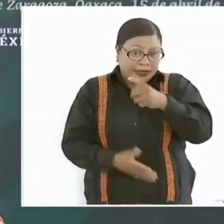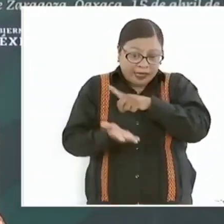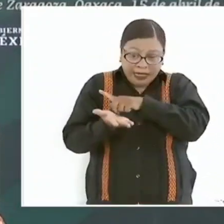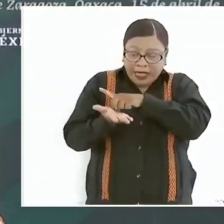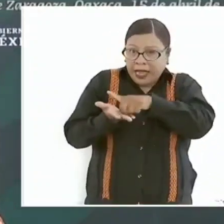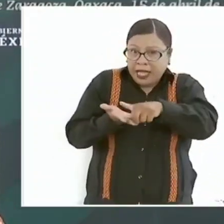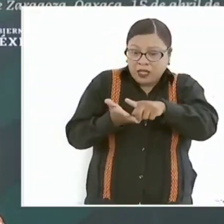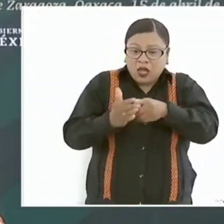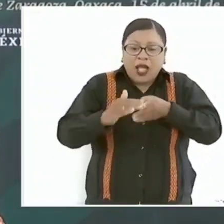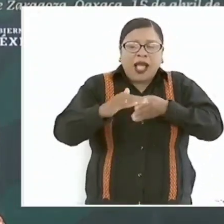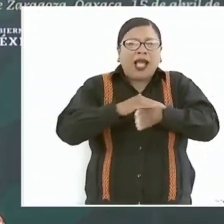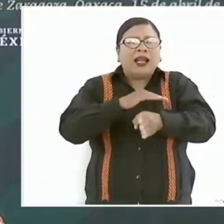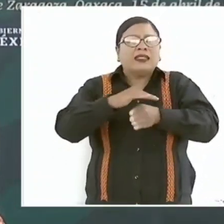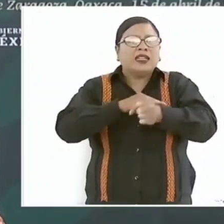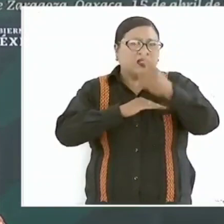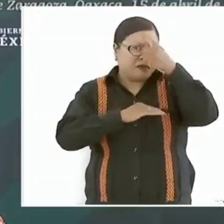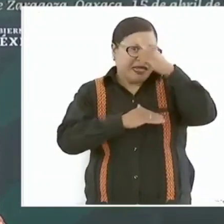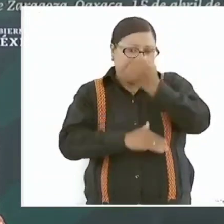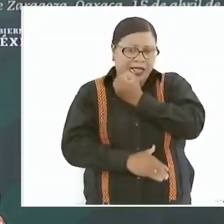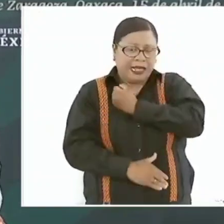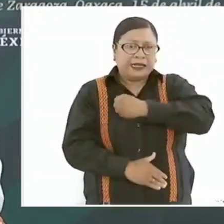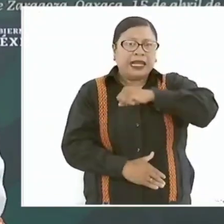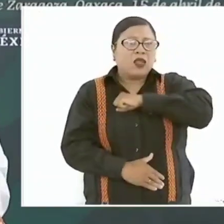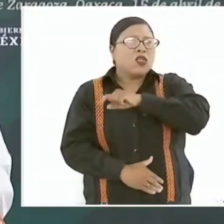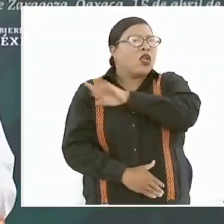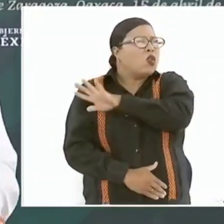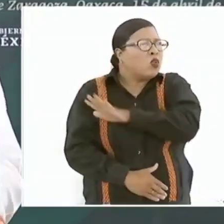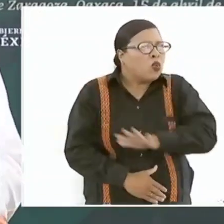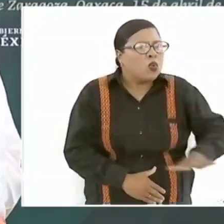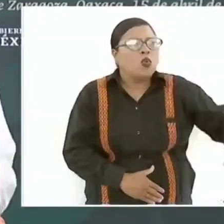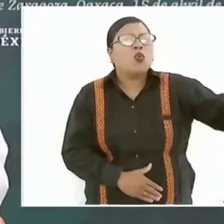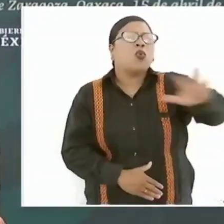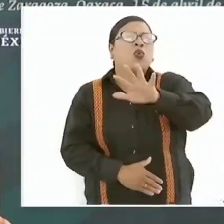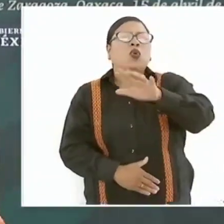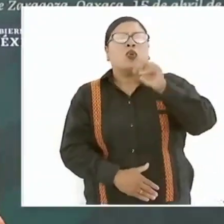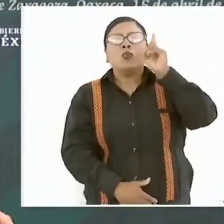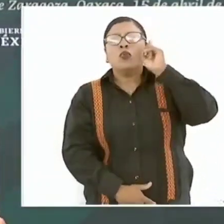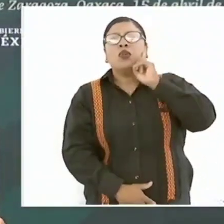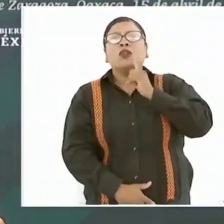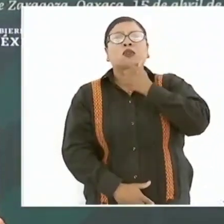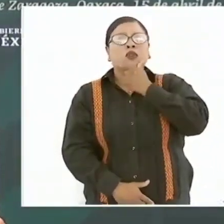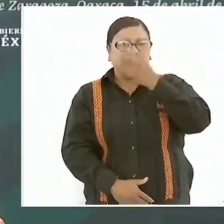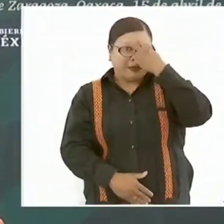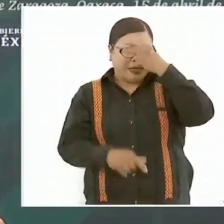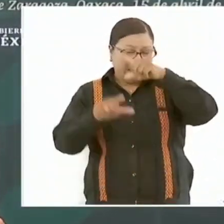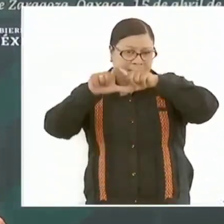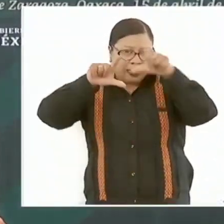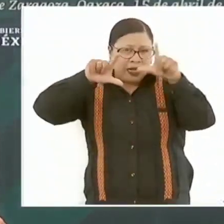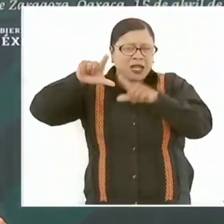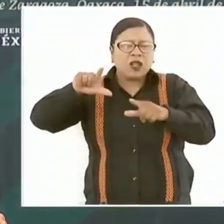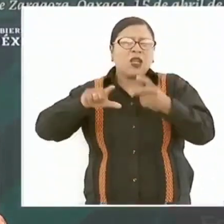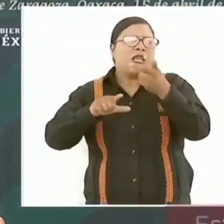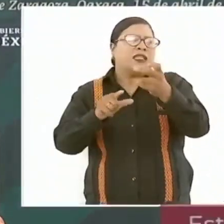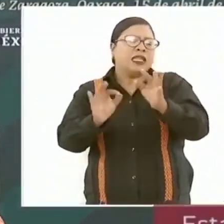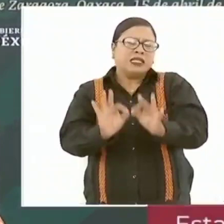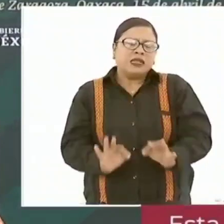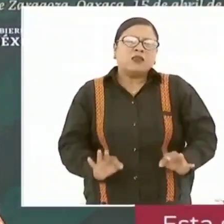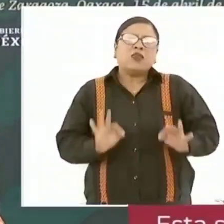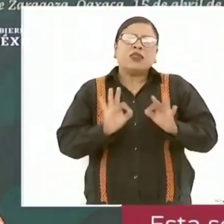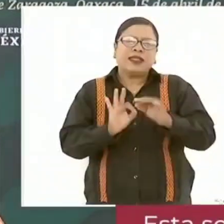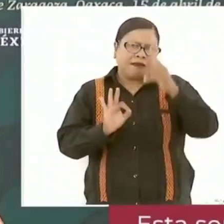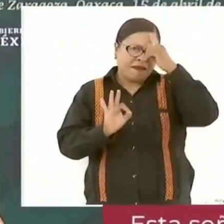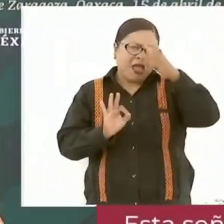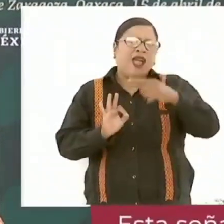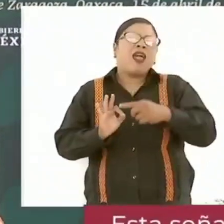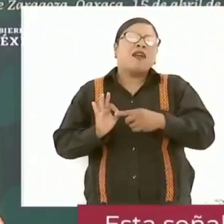de acceso a la salud de todas y todos los mexicanos constituye un